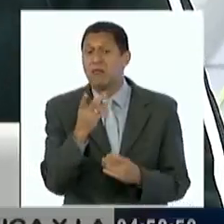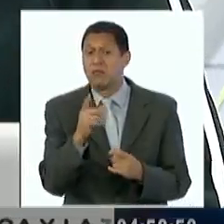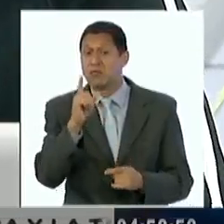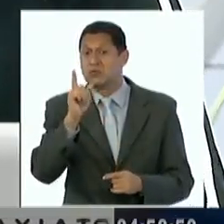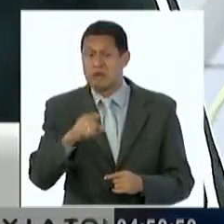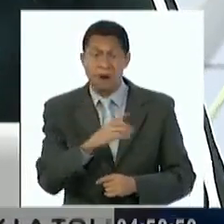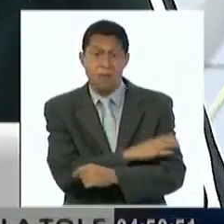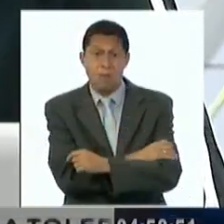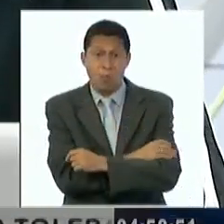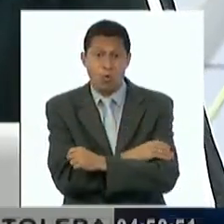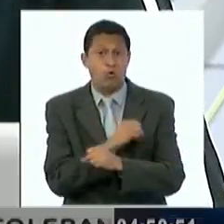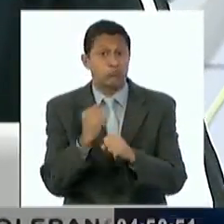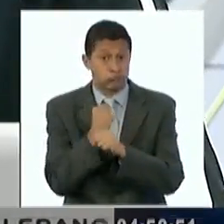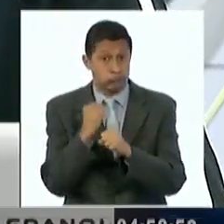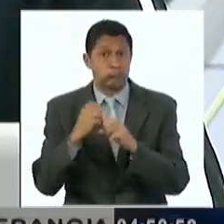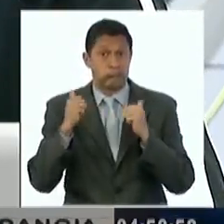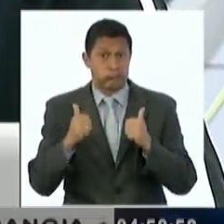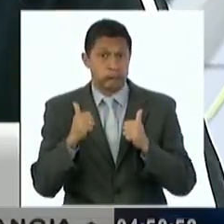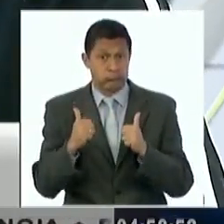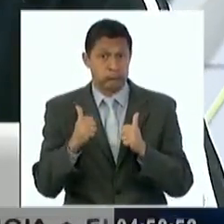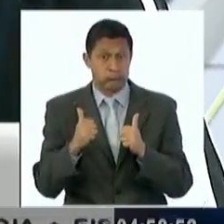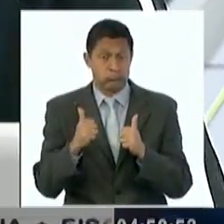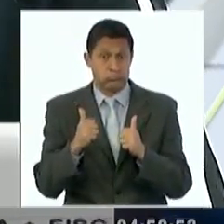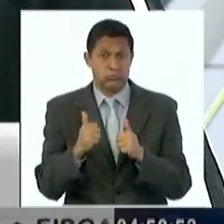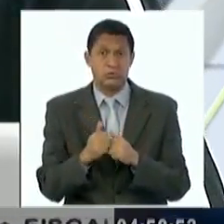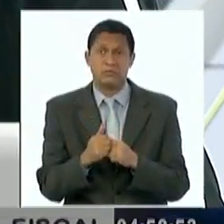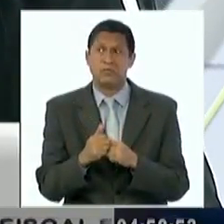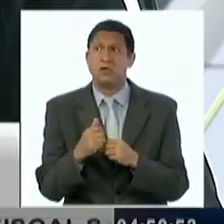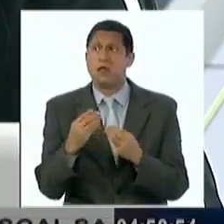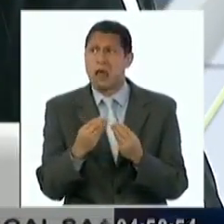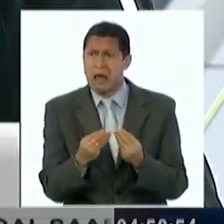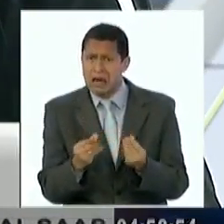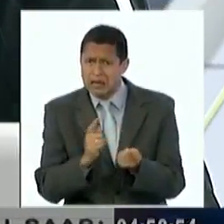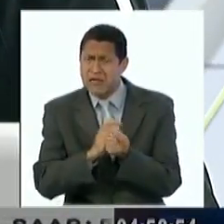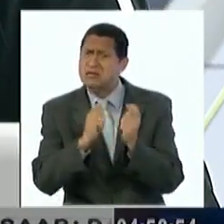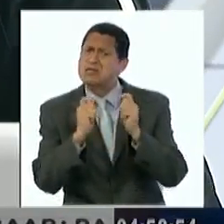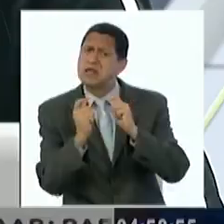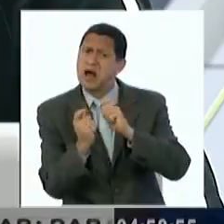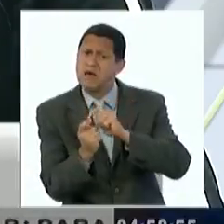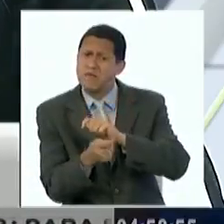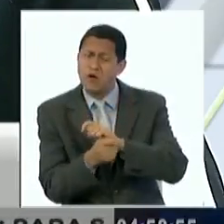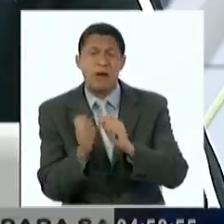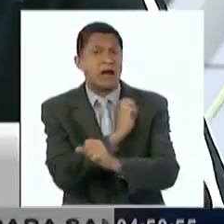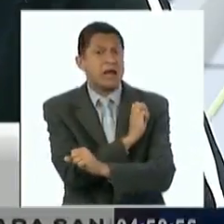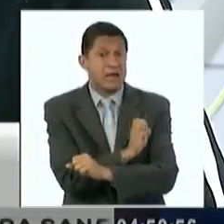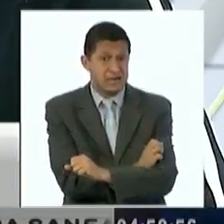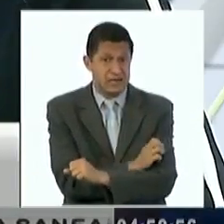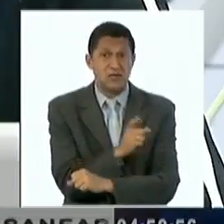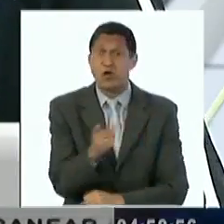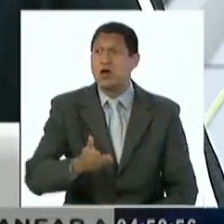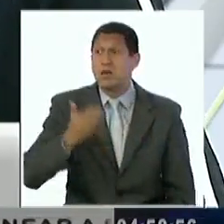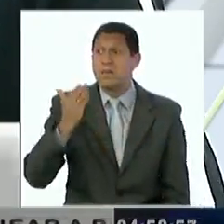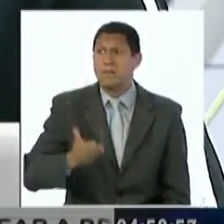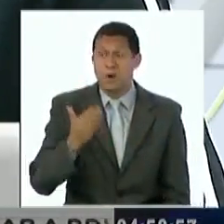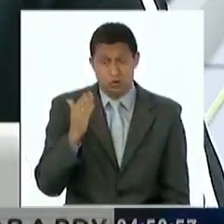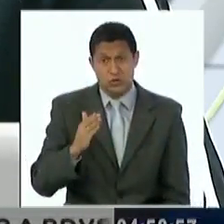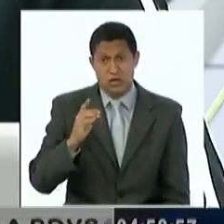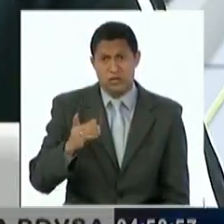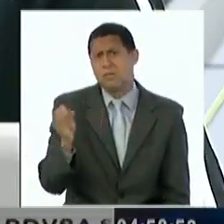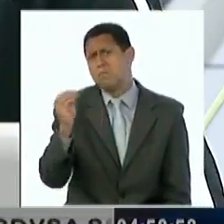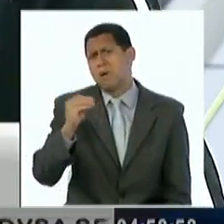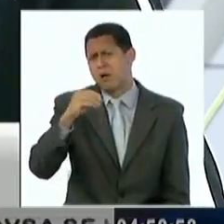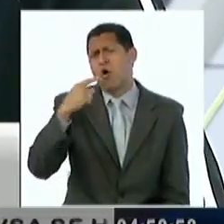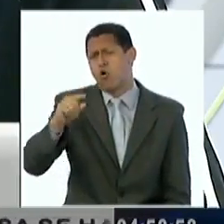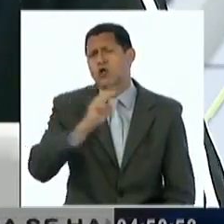como el músculo va a estar trabajando esa triglicéridos o vasos grasos van a ser transformados en energía entonces importantes para hacer esto además de